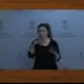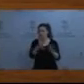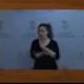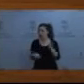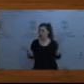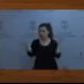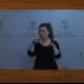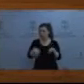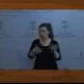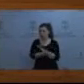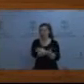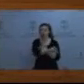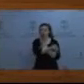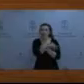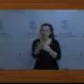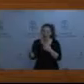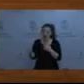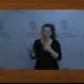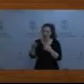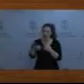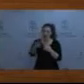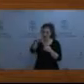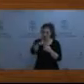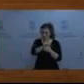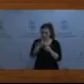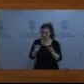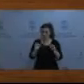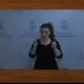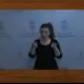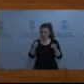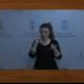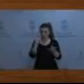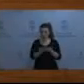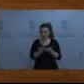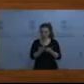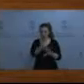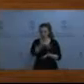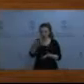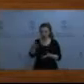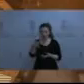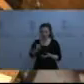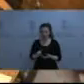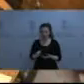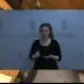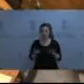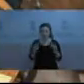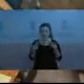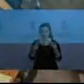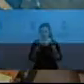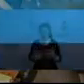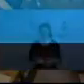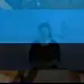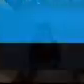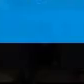es eficaz y que está empezando esta misma semana a demostrar su eficacia. Muchas gracias.